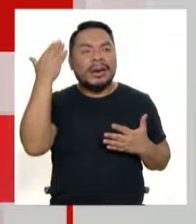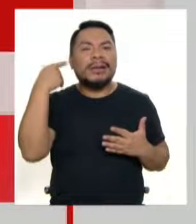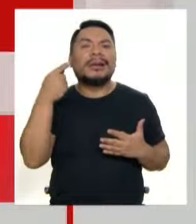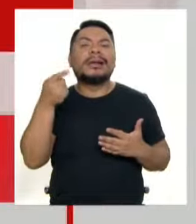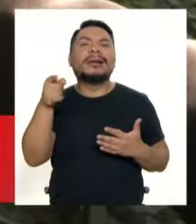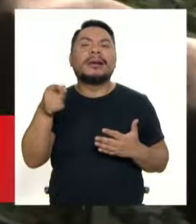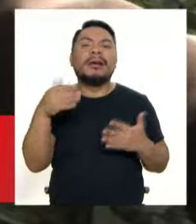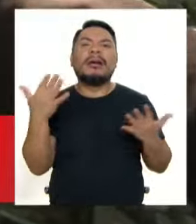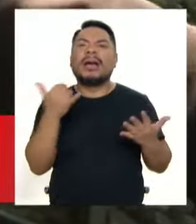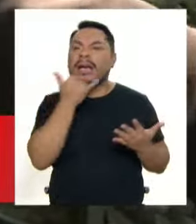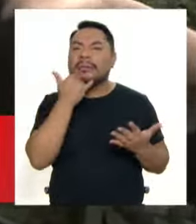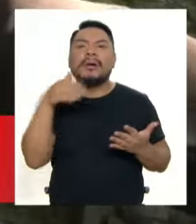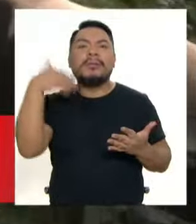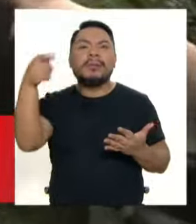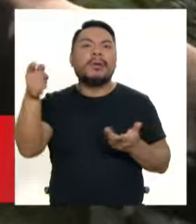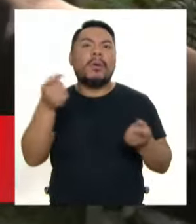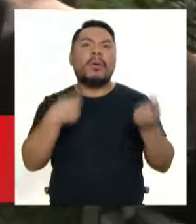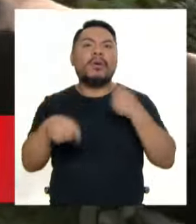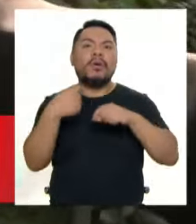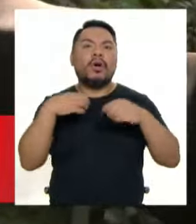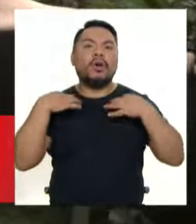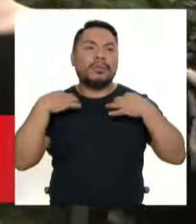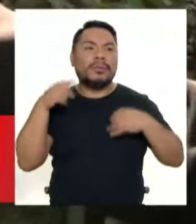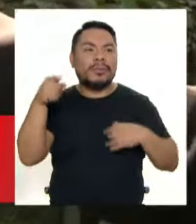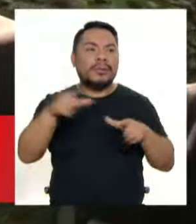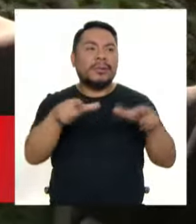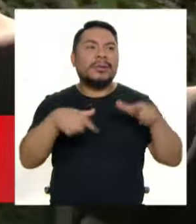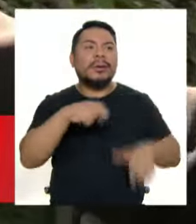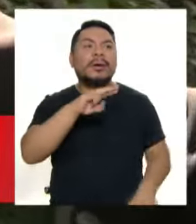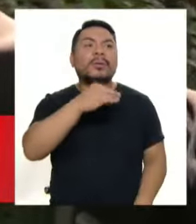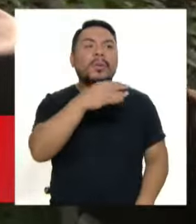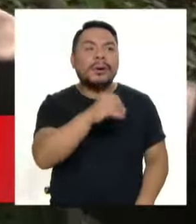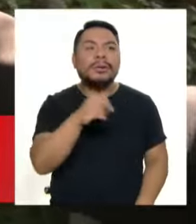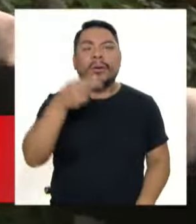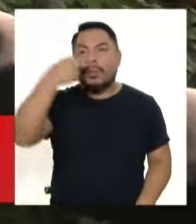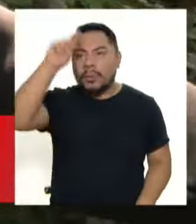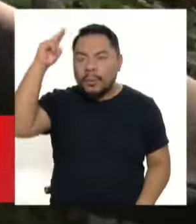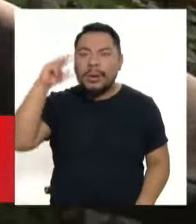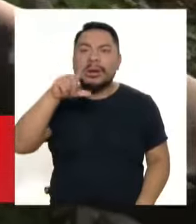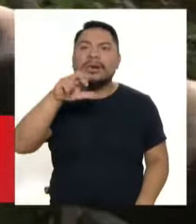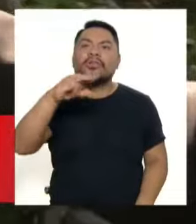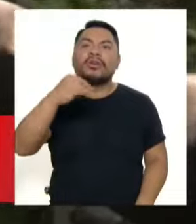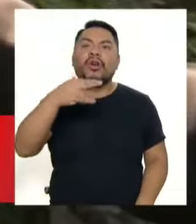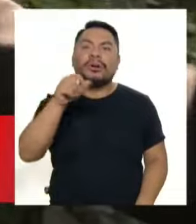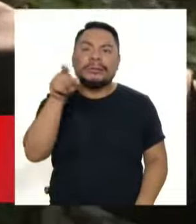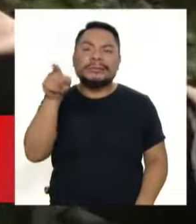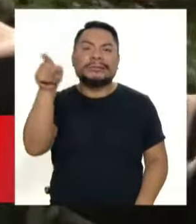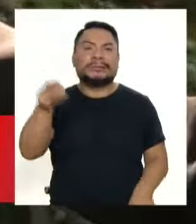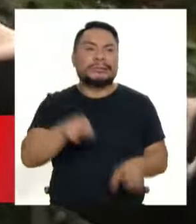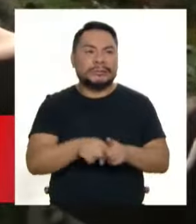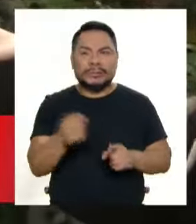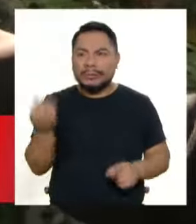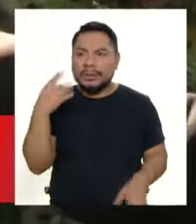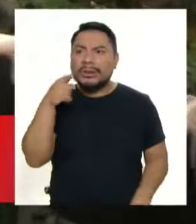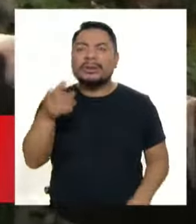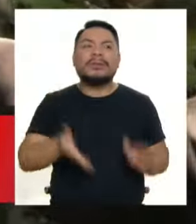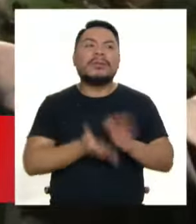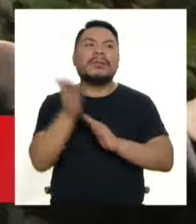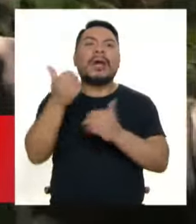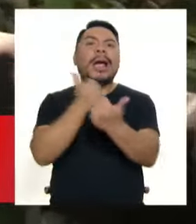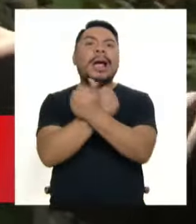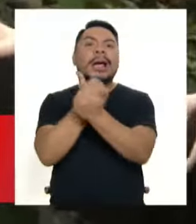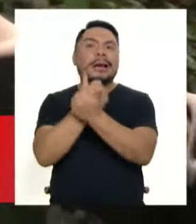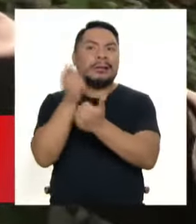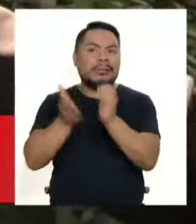ropa. Ella estuvo en Huacho, en Guaura, en Huánuco, en La Uricocha y último que supe, se fue a